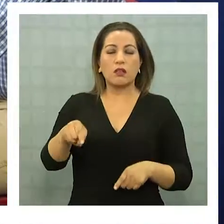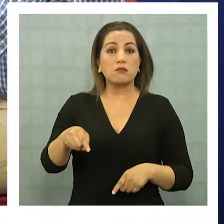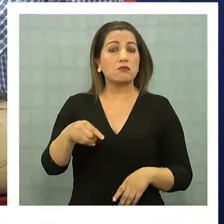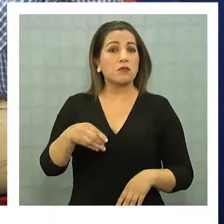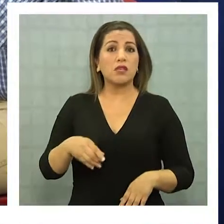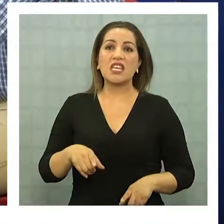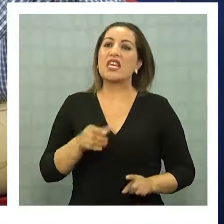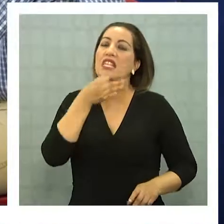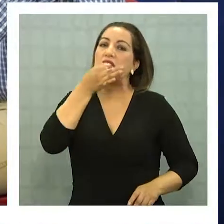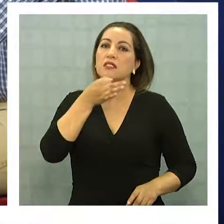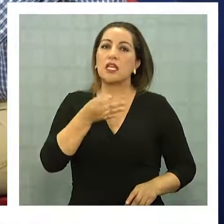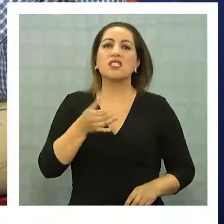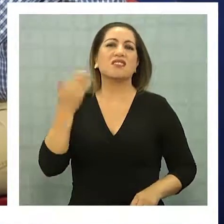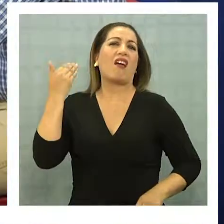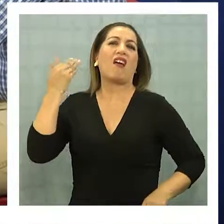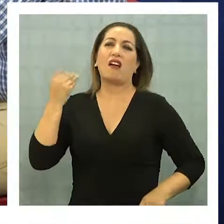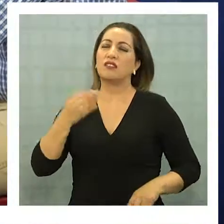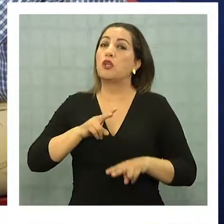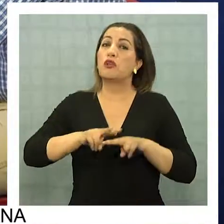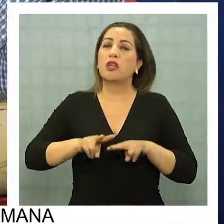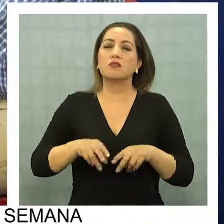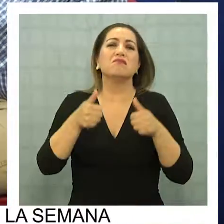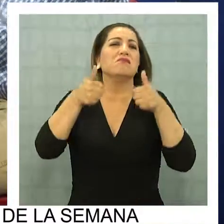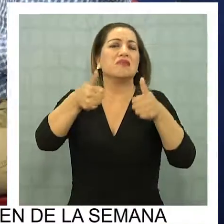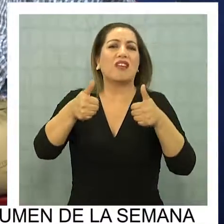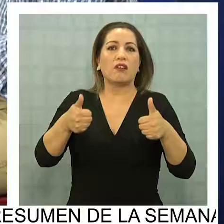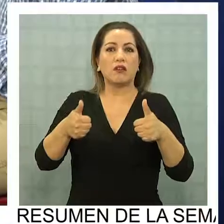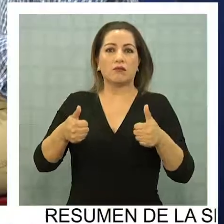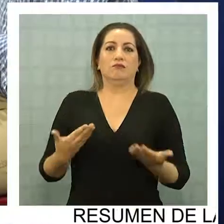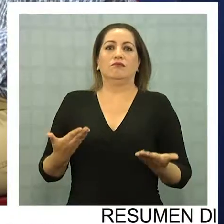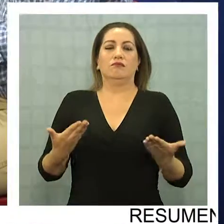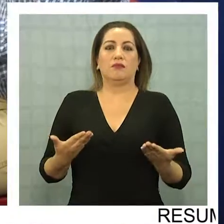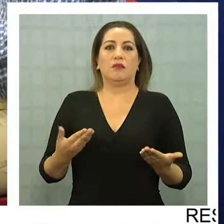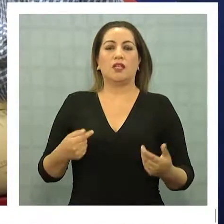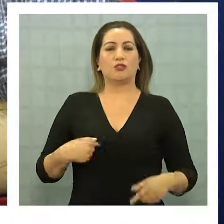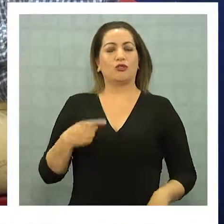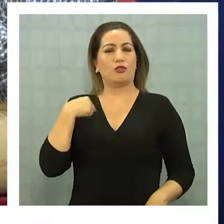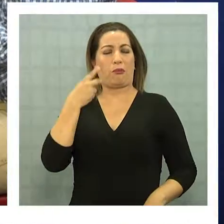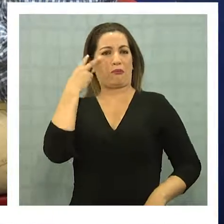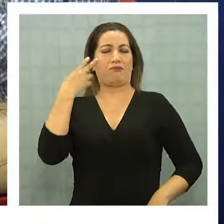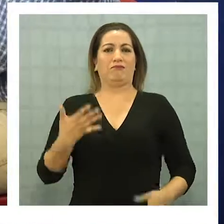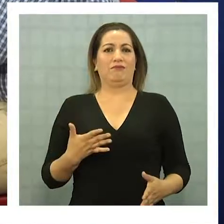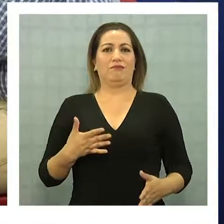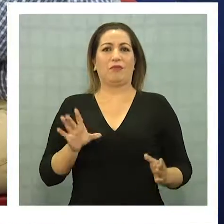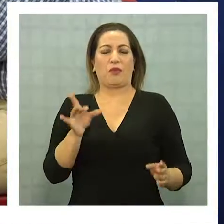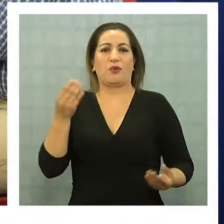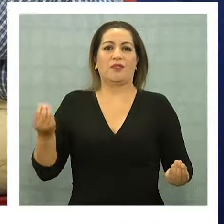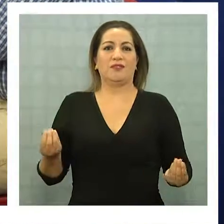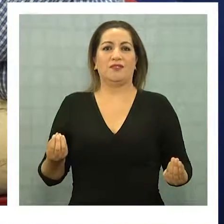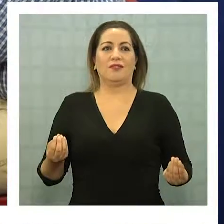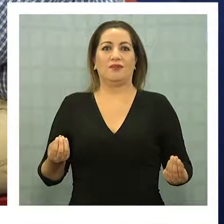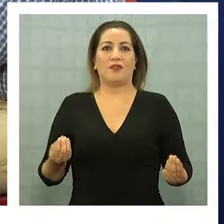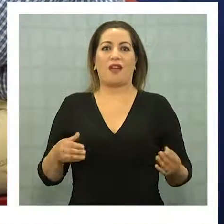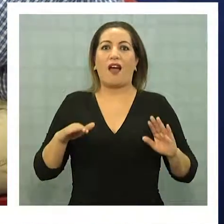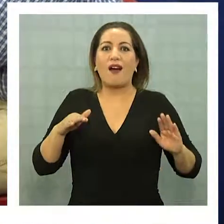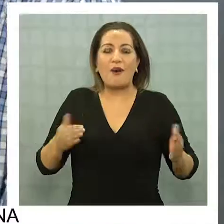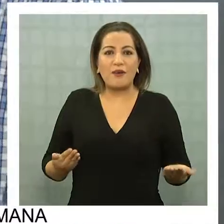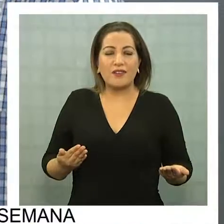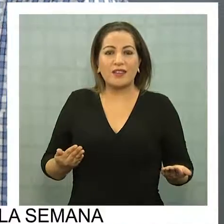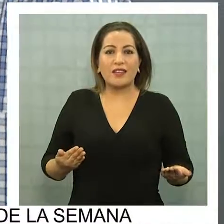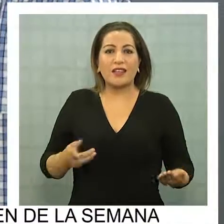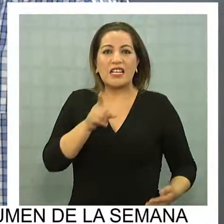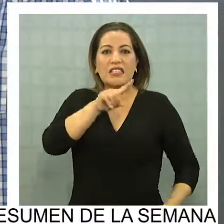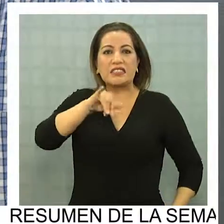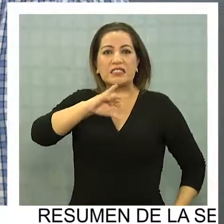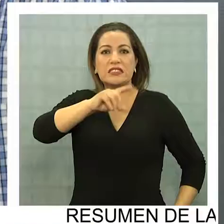se justifican los hechos, digamos, posteriores al 73. Y eso también me llama la atención, ¿cierto?, que a estas alturas ya del siglo XXI,